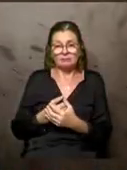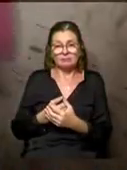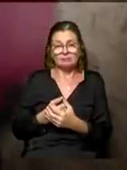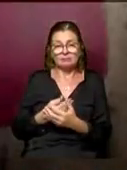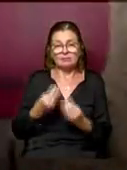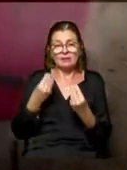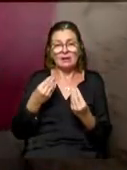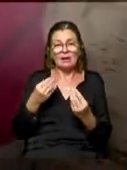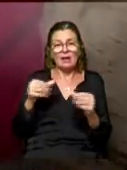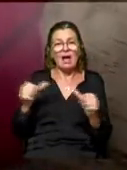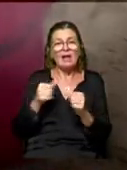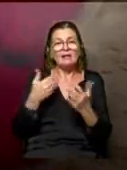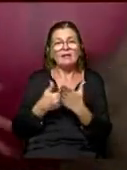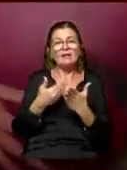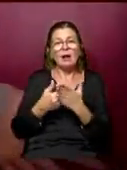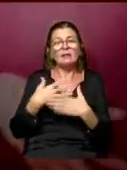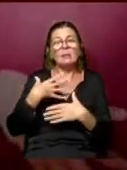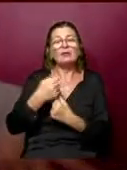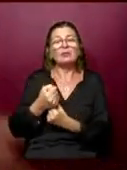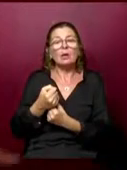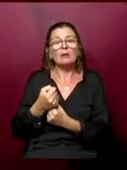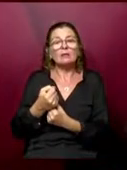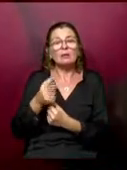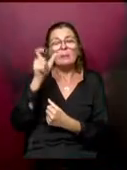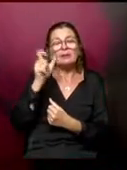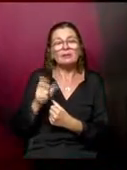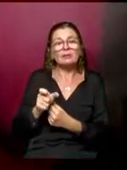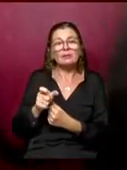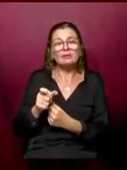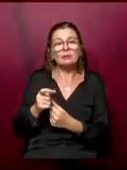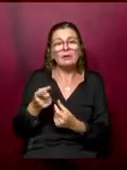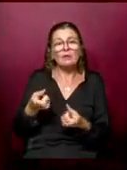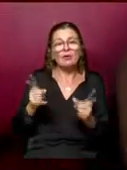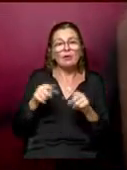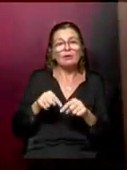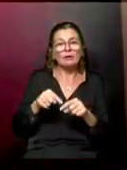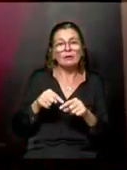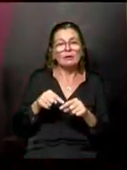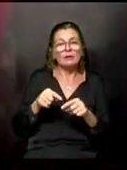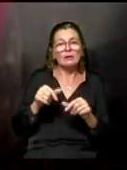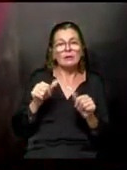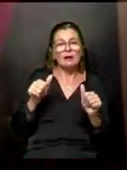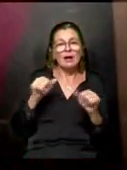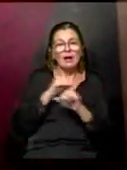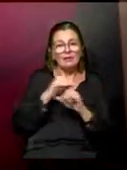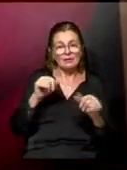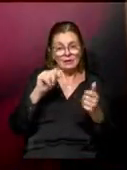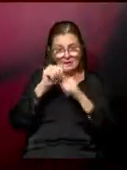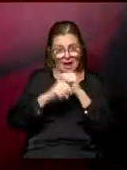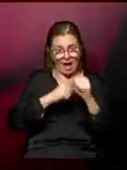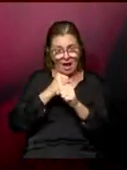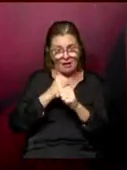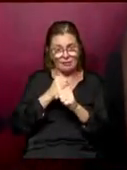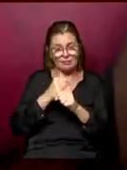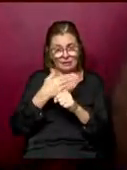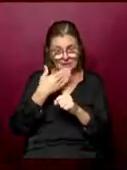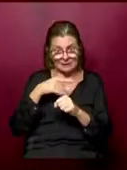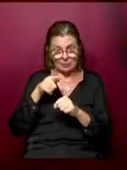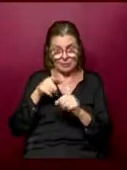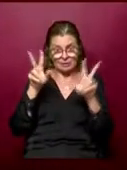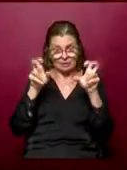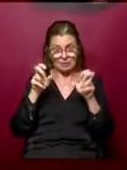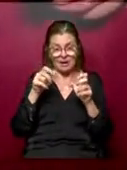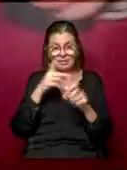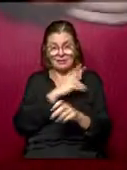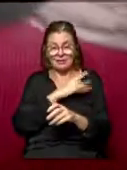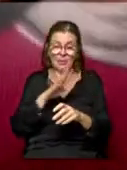hace falta para ayudar, para dar una mano acá con la gente? El realojo sería cerca de fin de año, estoy bien entendido en este tema, en